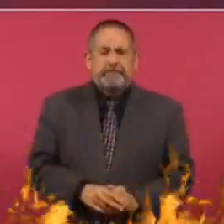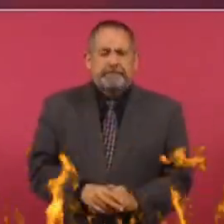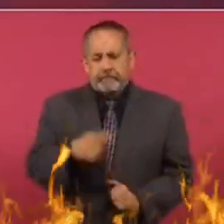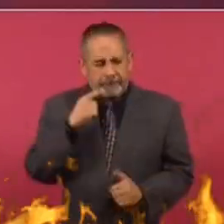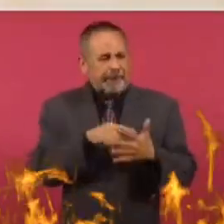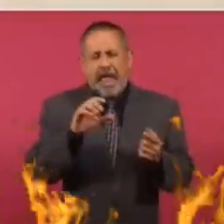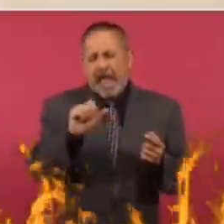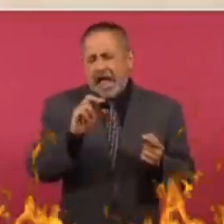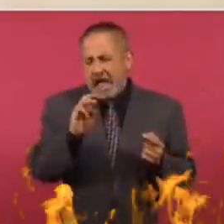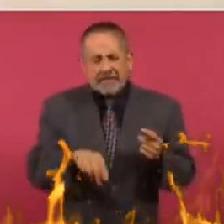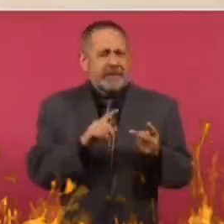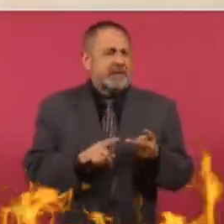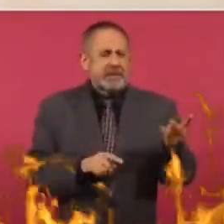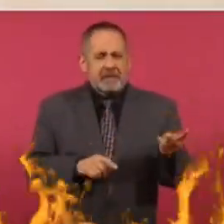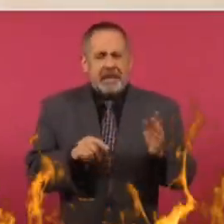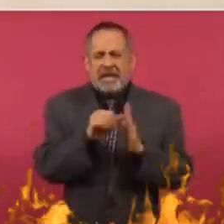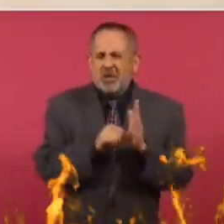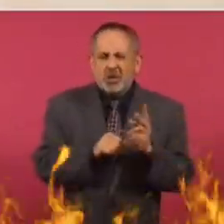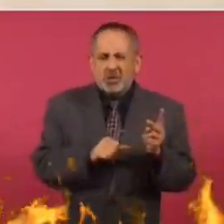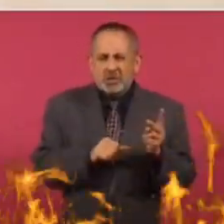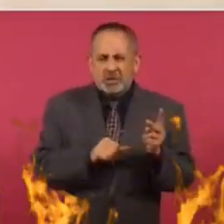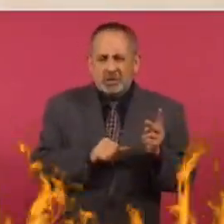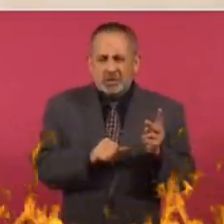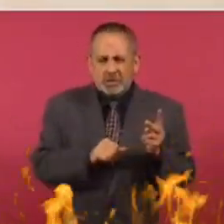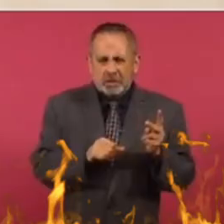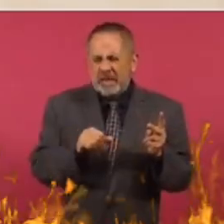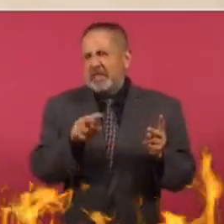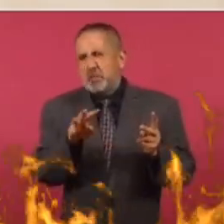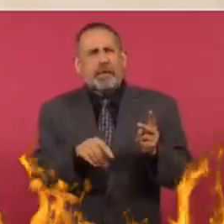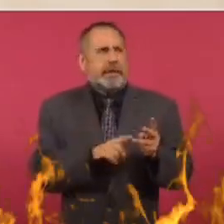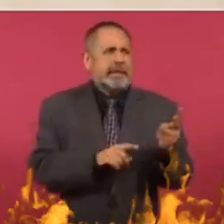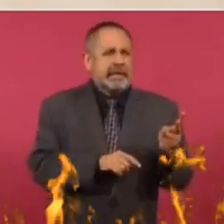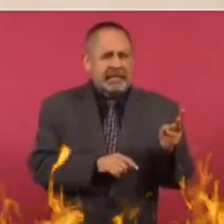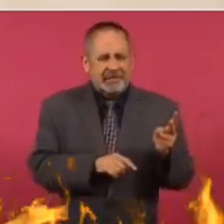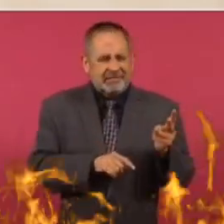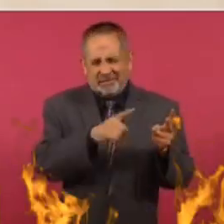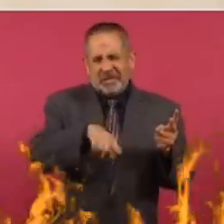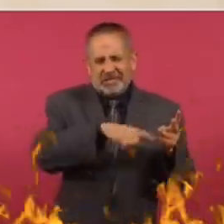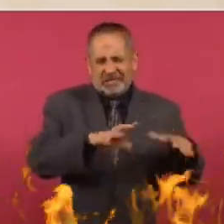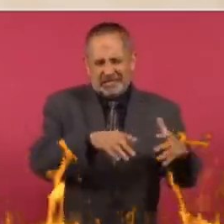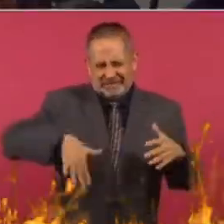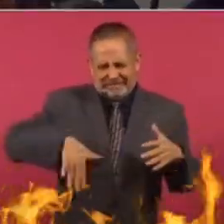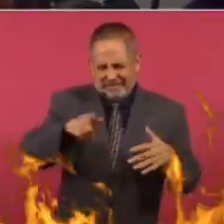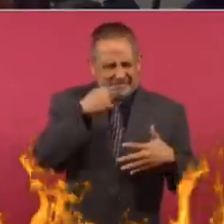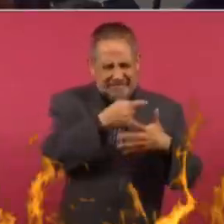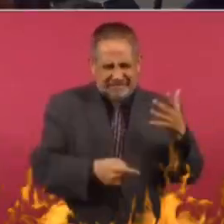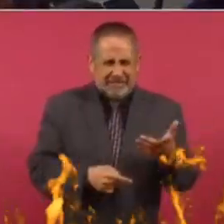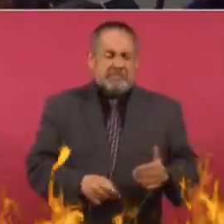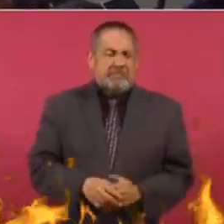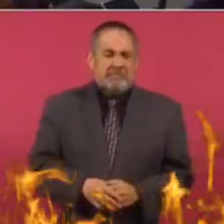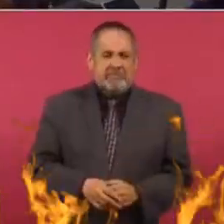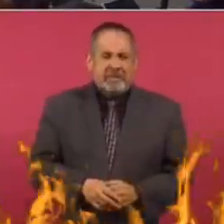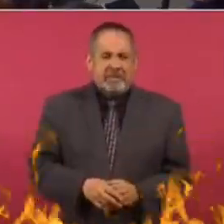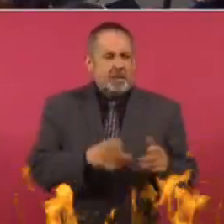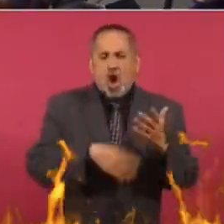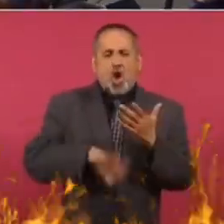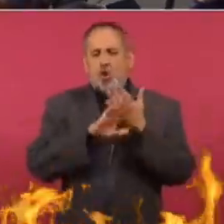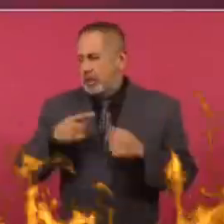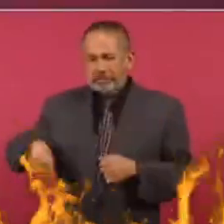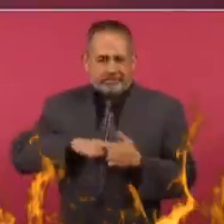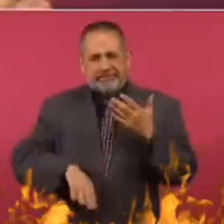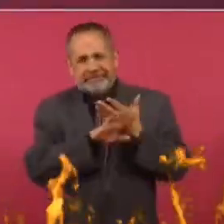Carmen Aristegui y artículo 19 y todos ellos, todos los que mencionaste, están en contra de